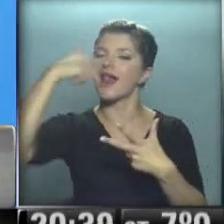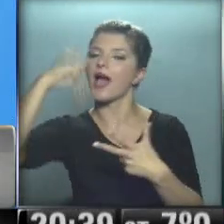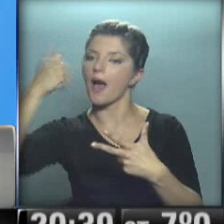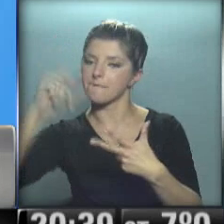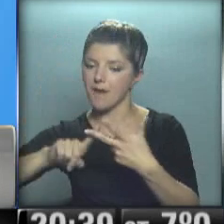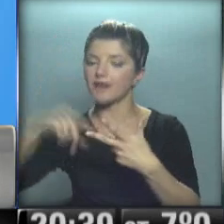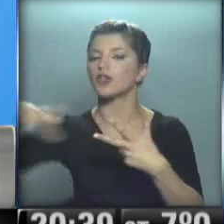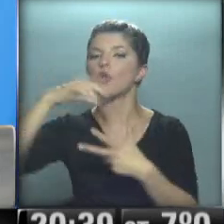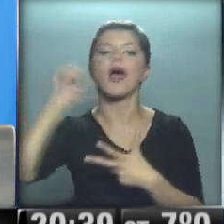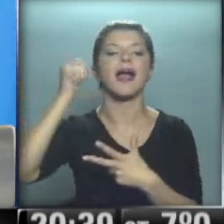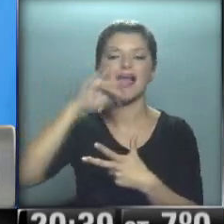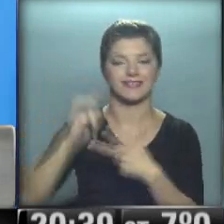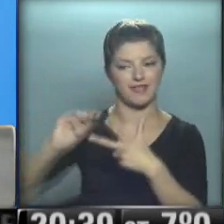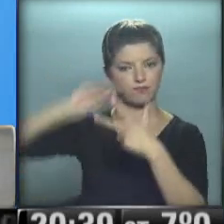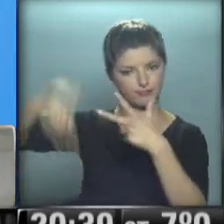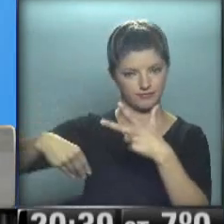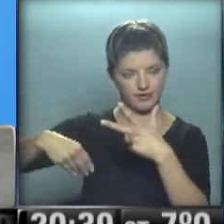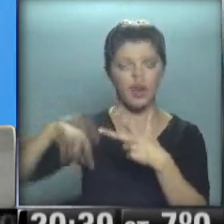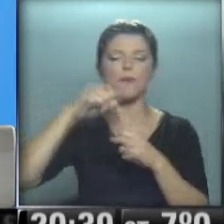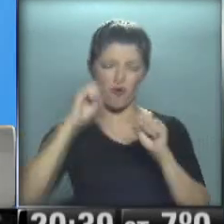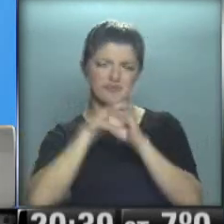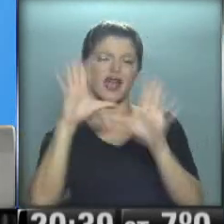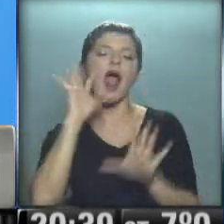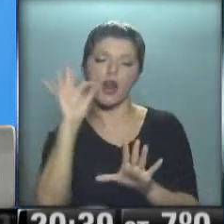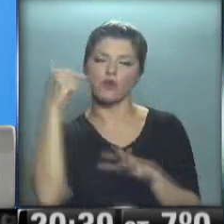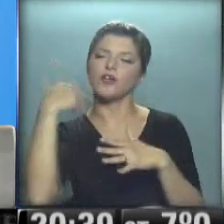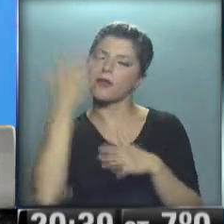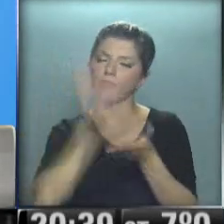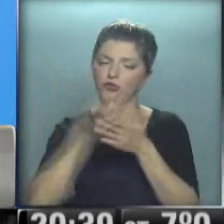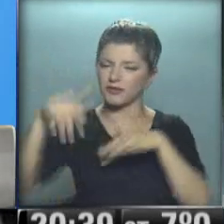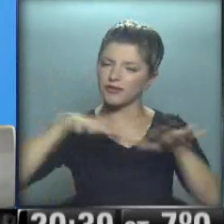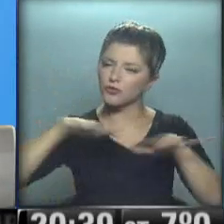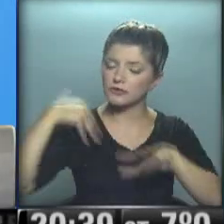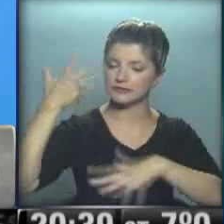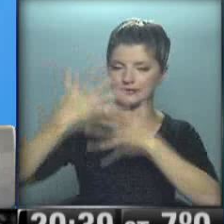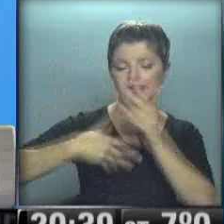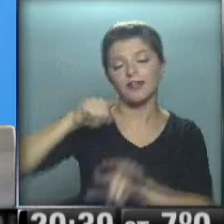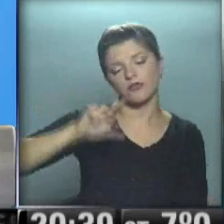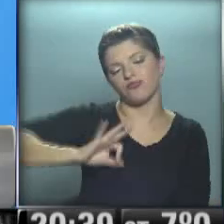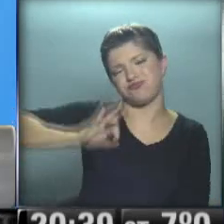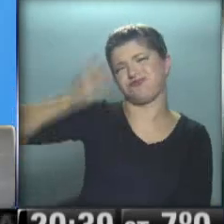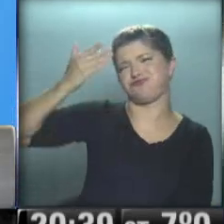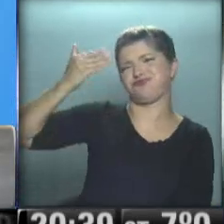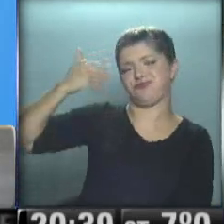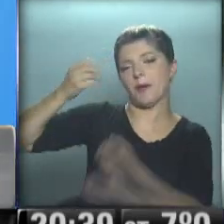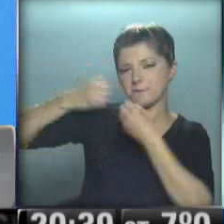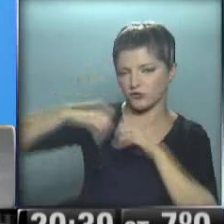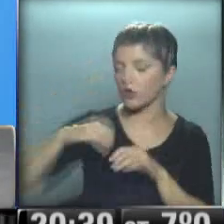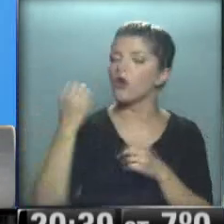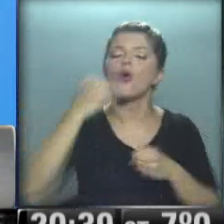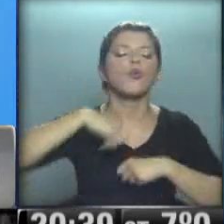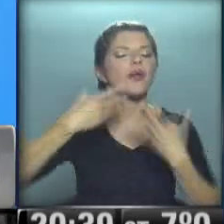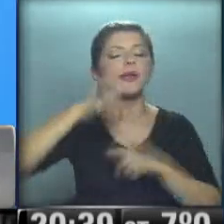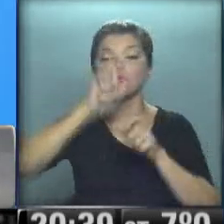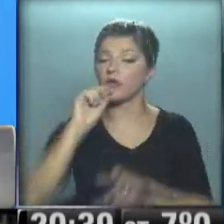Franja de Gaza. Vamos a aclarar algo, ya que hablamos de esta situación conflictiva, que además tiene décadas. En primer lugar, cualquier muerte es